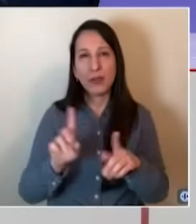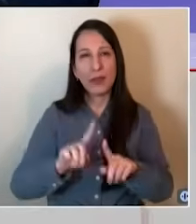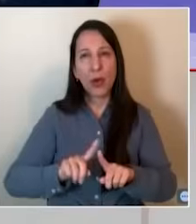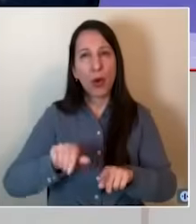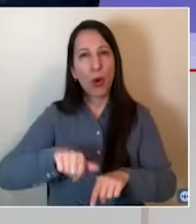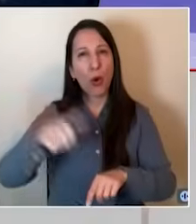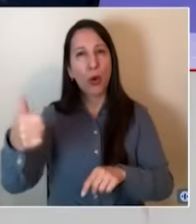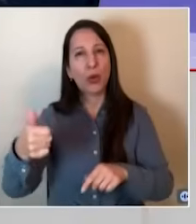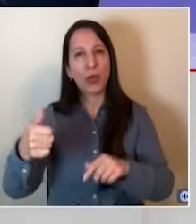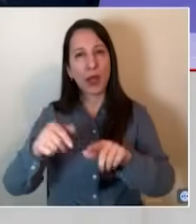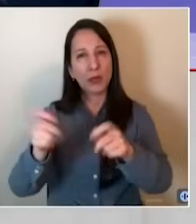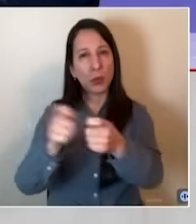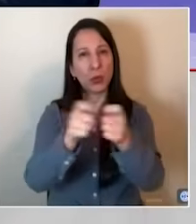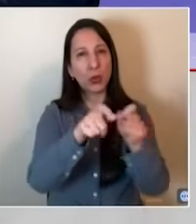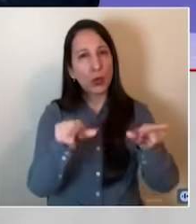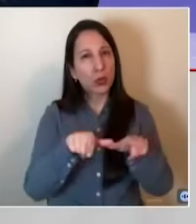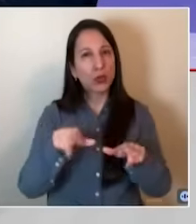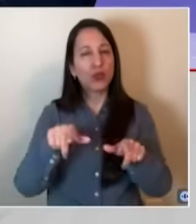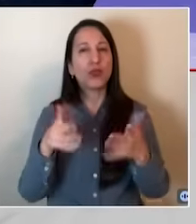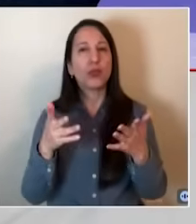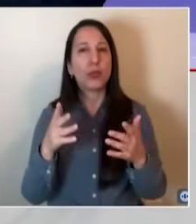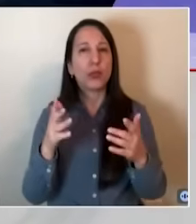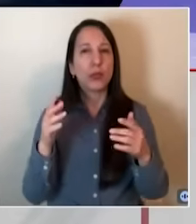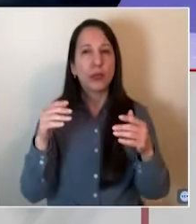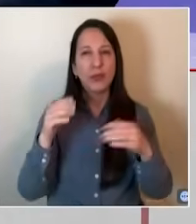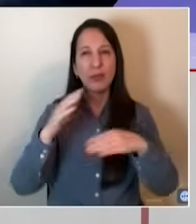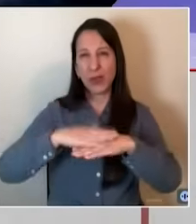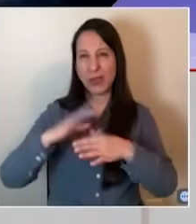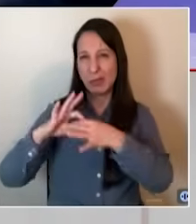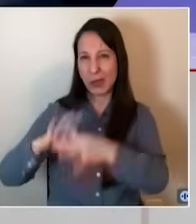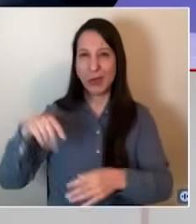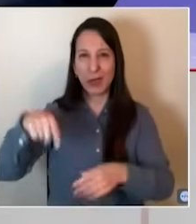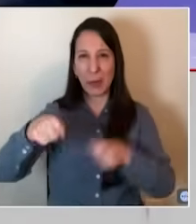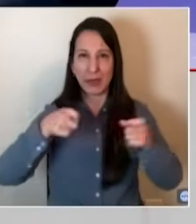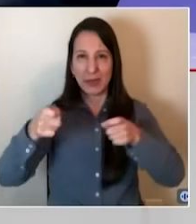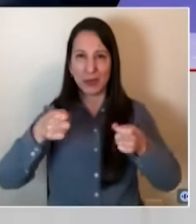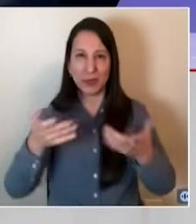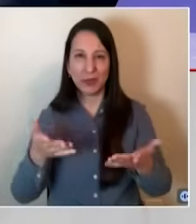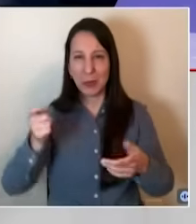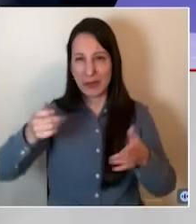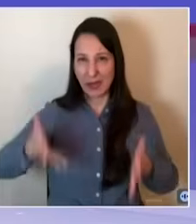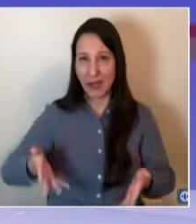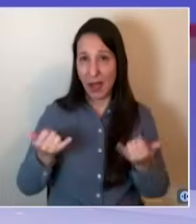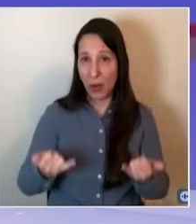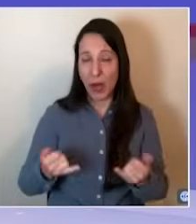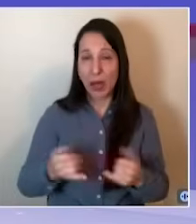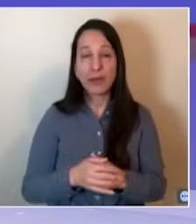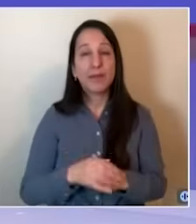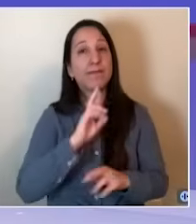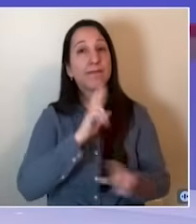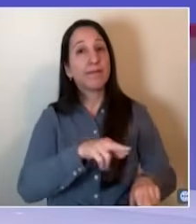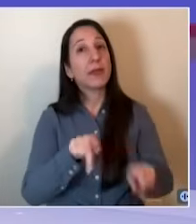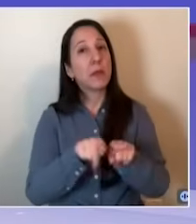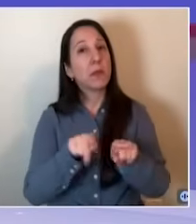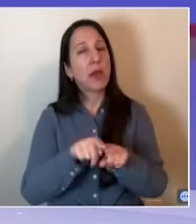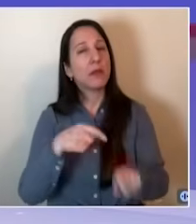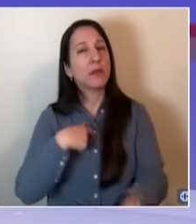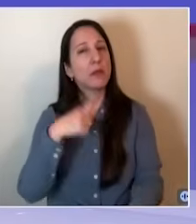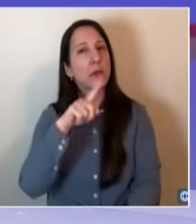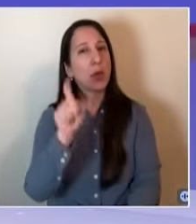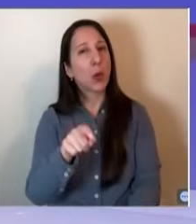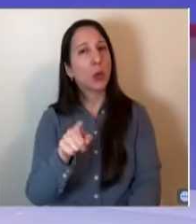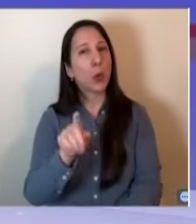respecto a esta administración. Bueno, es que también yo tengo preguntas. Por